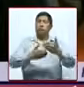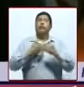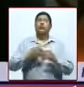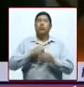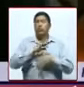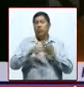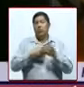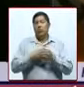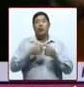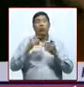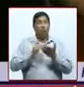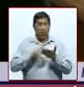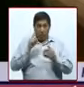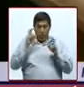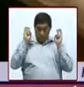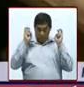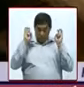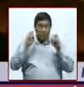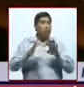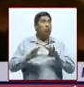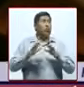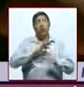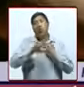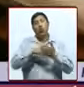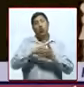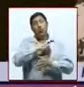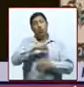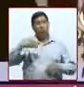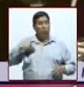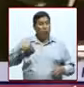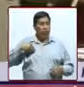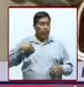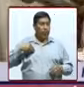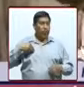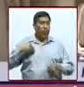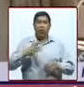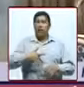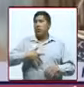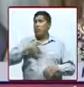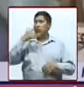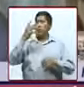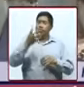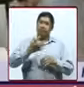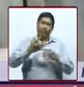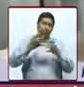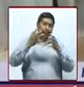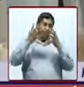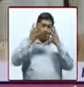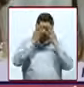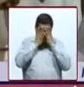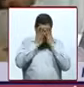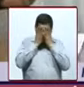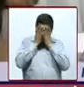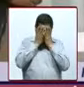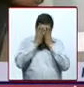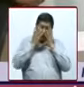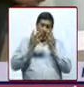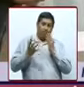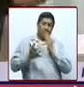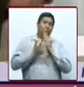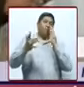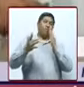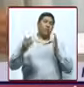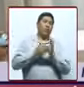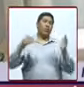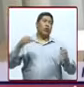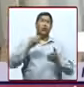al órgano judicial. Por ende, al menos todos los miembros nos sentimos amedrentados, pero también nos sentimos vulnerados de